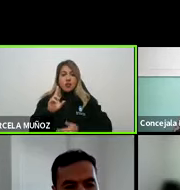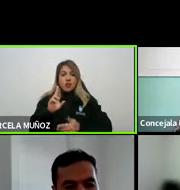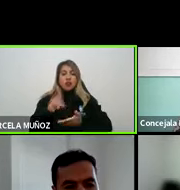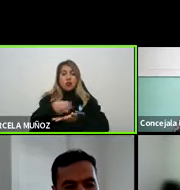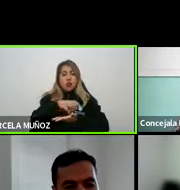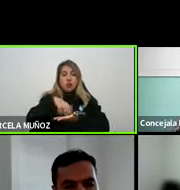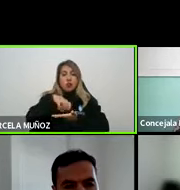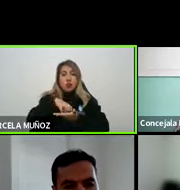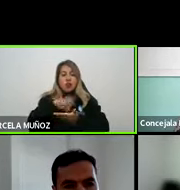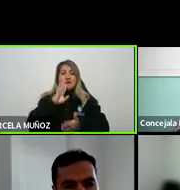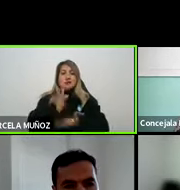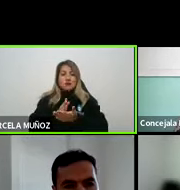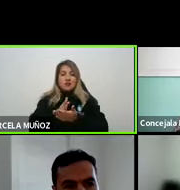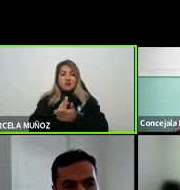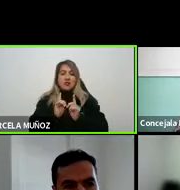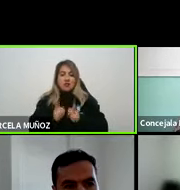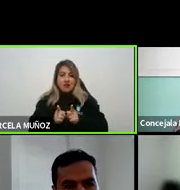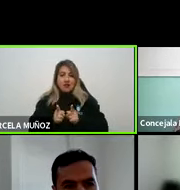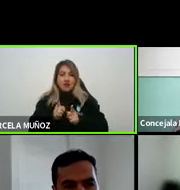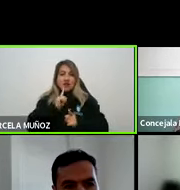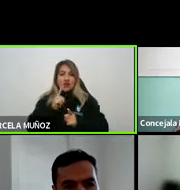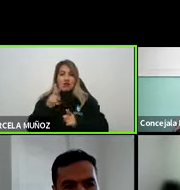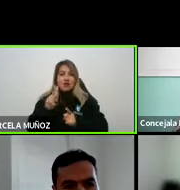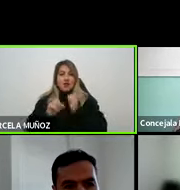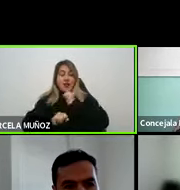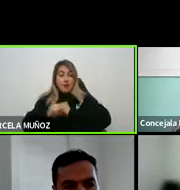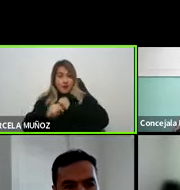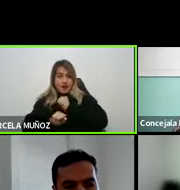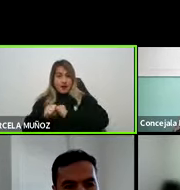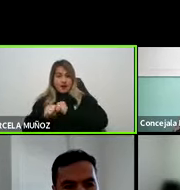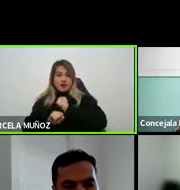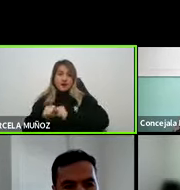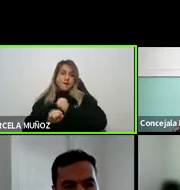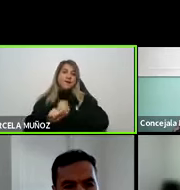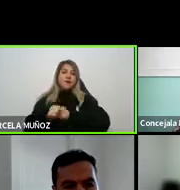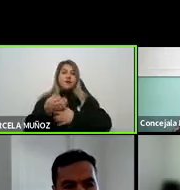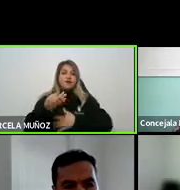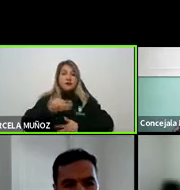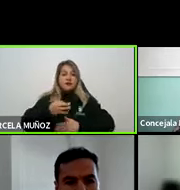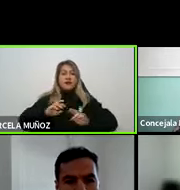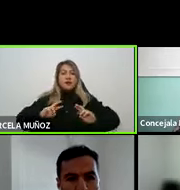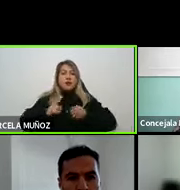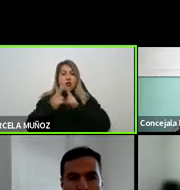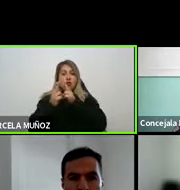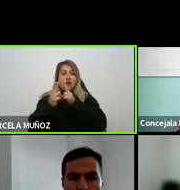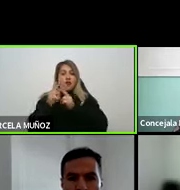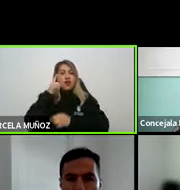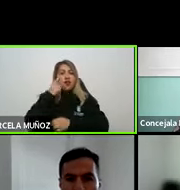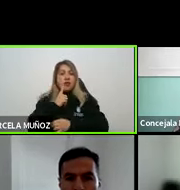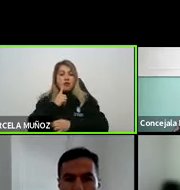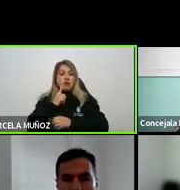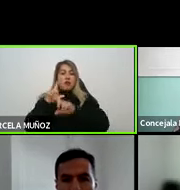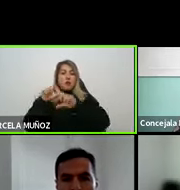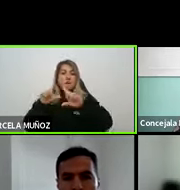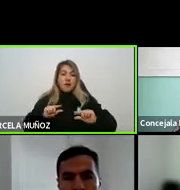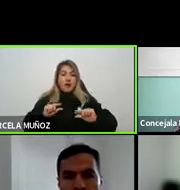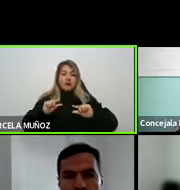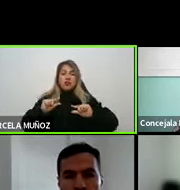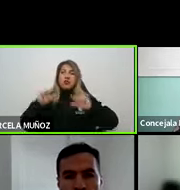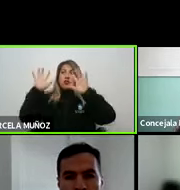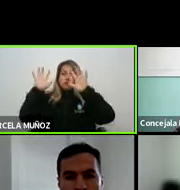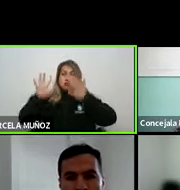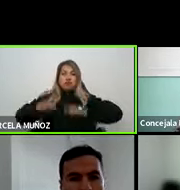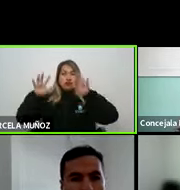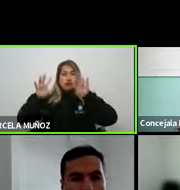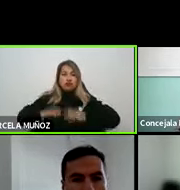tenemos que exigirle a la empresa, a la inmobiliaria, efectivamente una obra de mitigación, proyecto de mitigación, para que estas